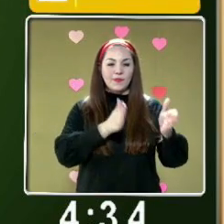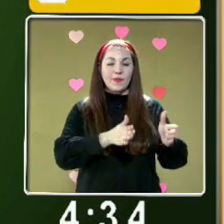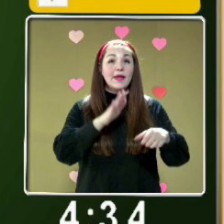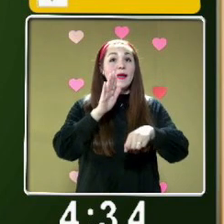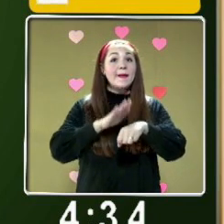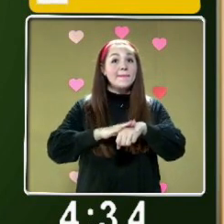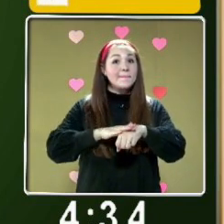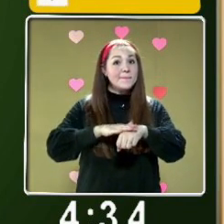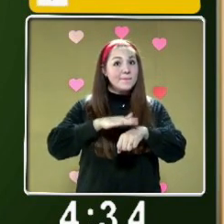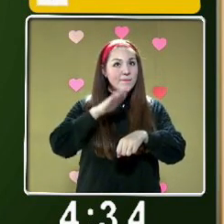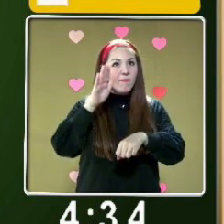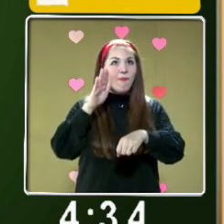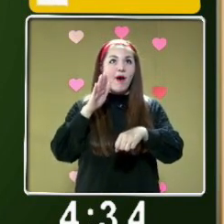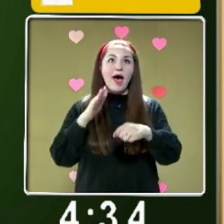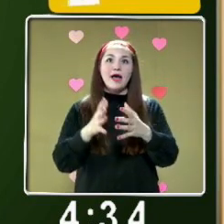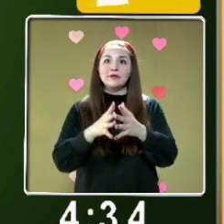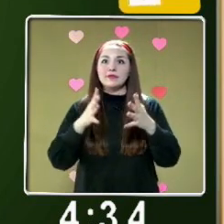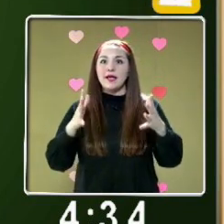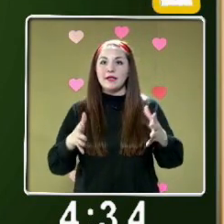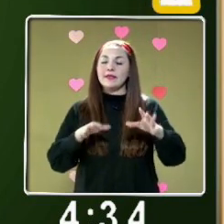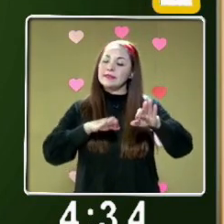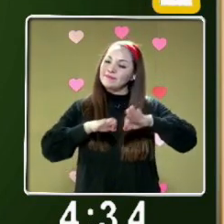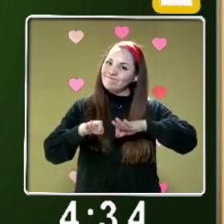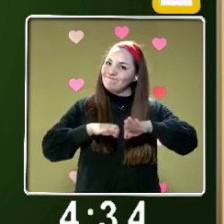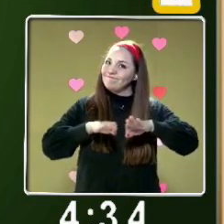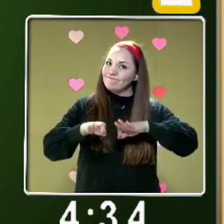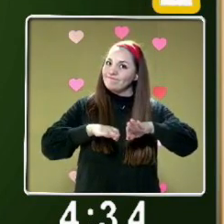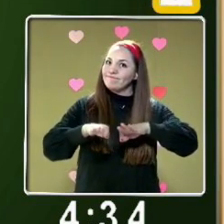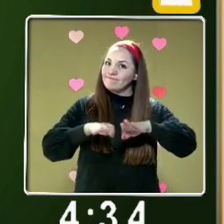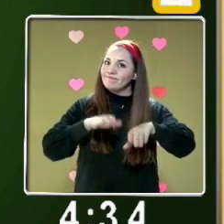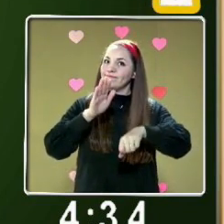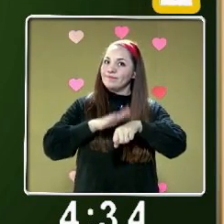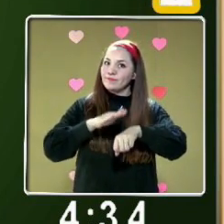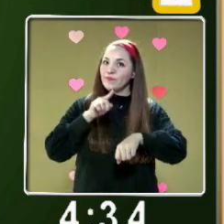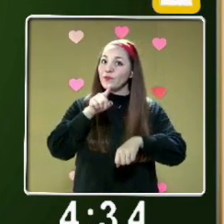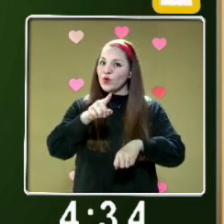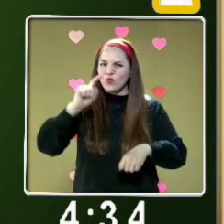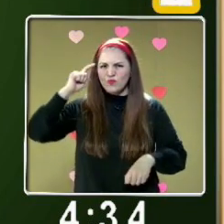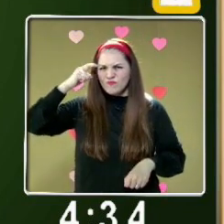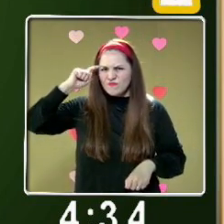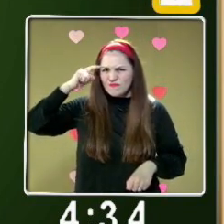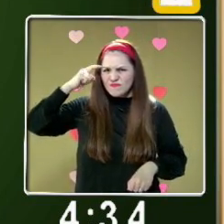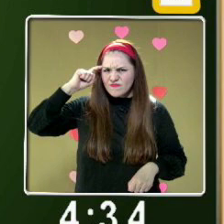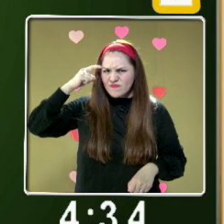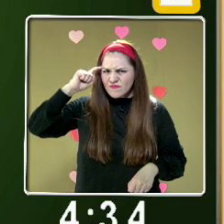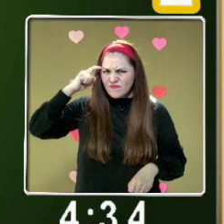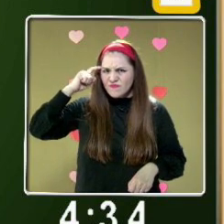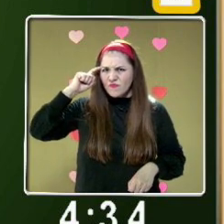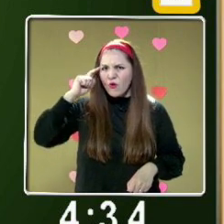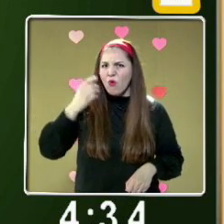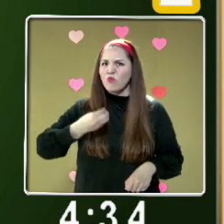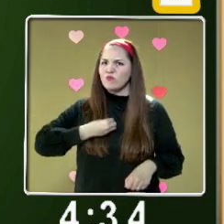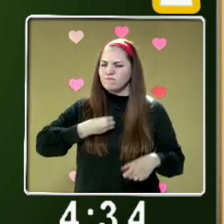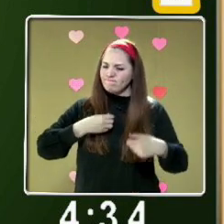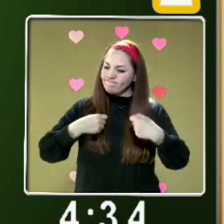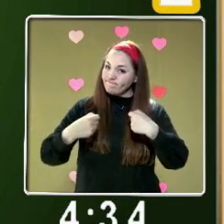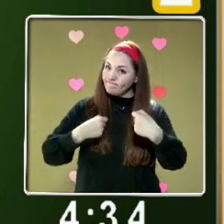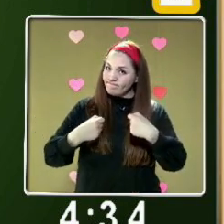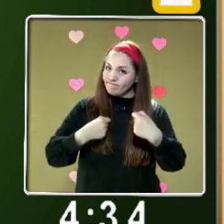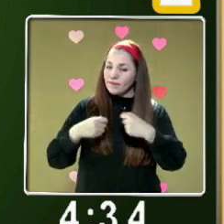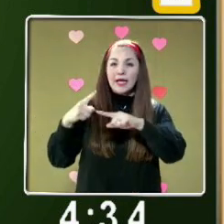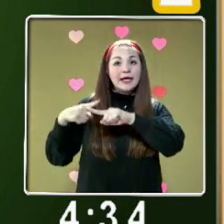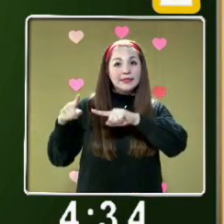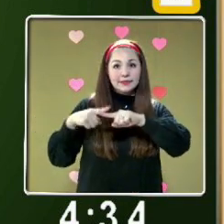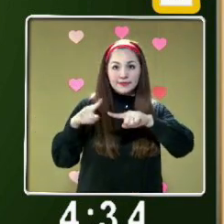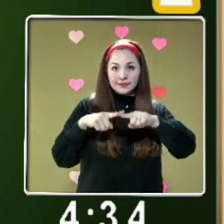más extenso, maestra, y el que hay que trabajar más porque es controla tu enojo. Elige un método de balance. Hay muchos